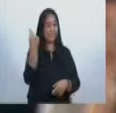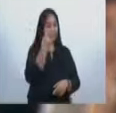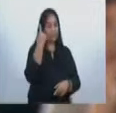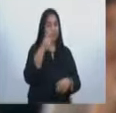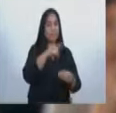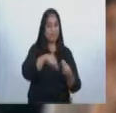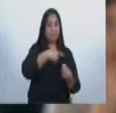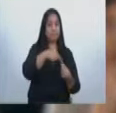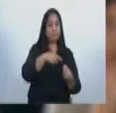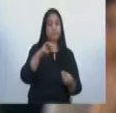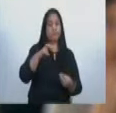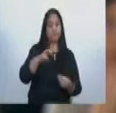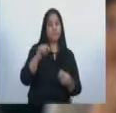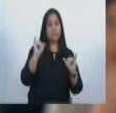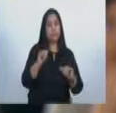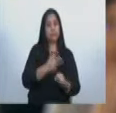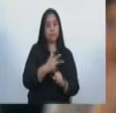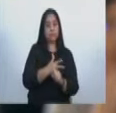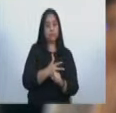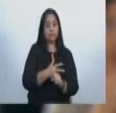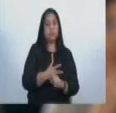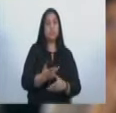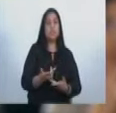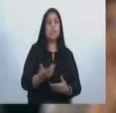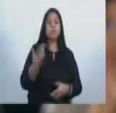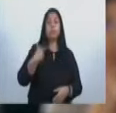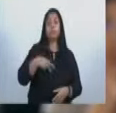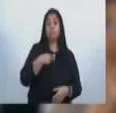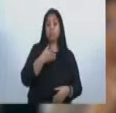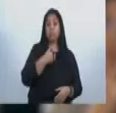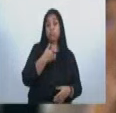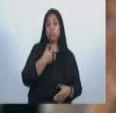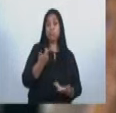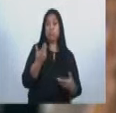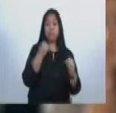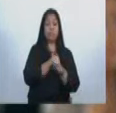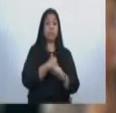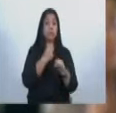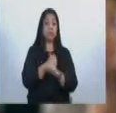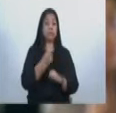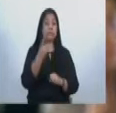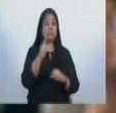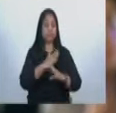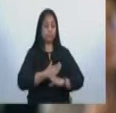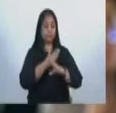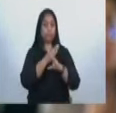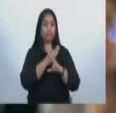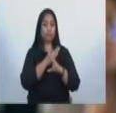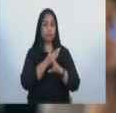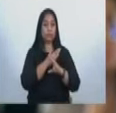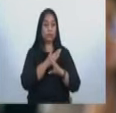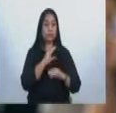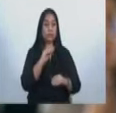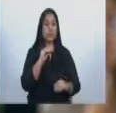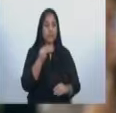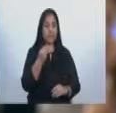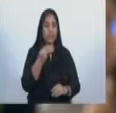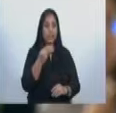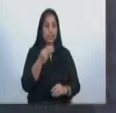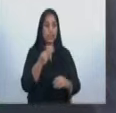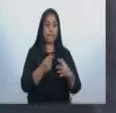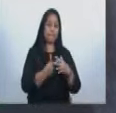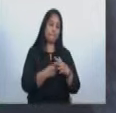en en Guatemala nosotros tenemos un estrategia de seguridad que